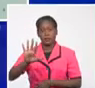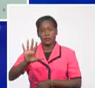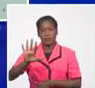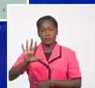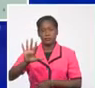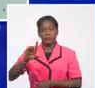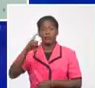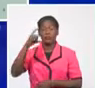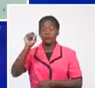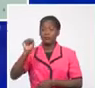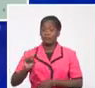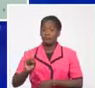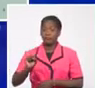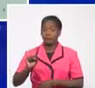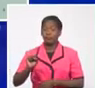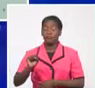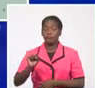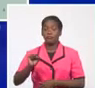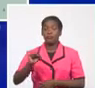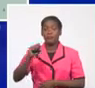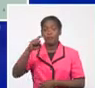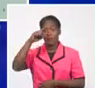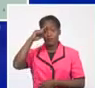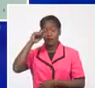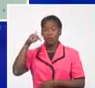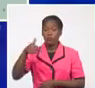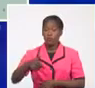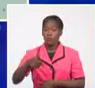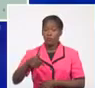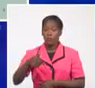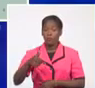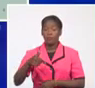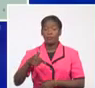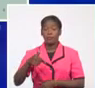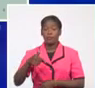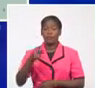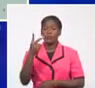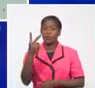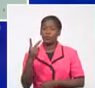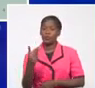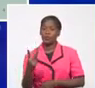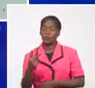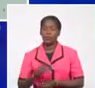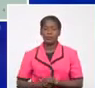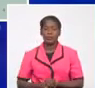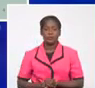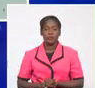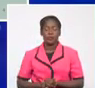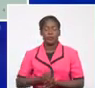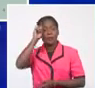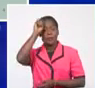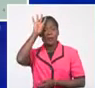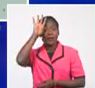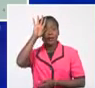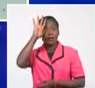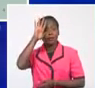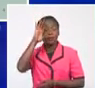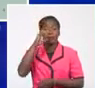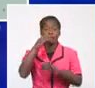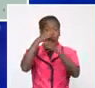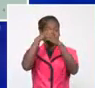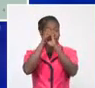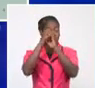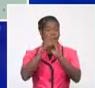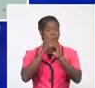Consolación del Sur, San Juan y Martínez con 2 cada uno, y en Minas de Matambre y Viñales se diagnostica